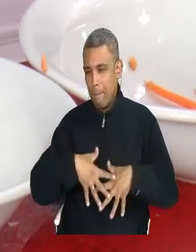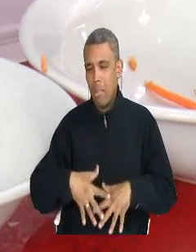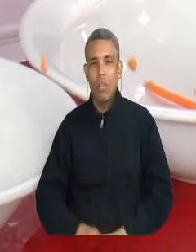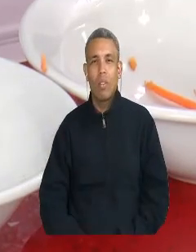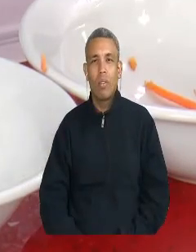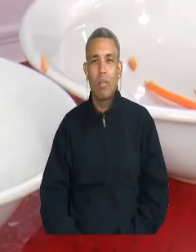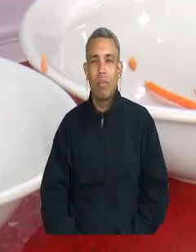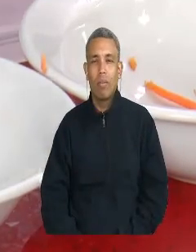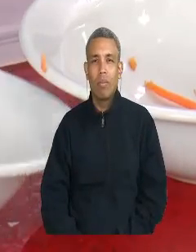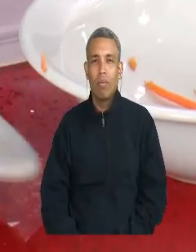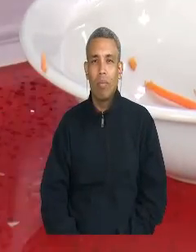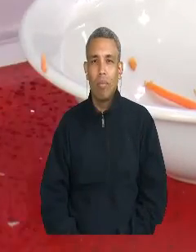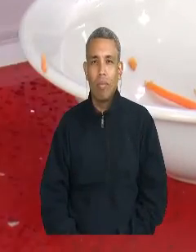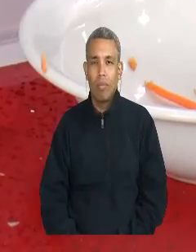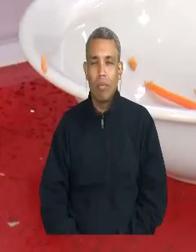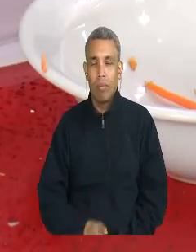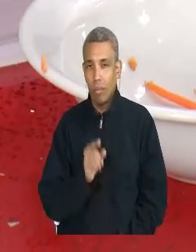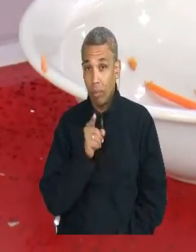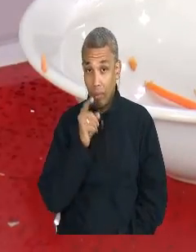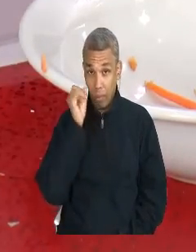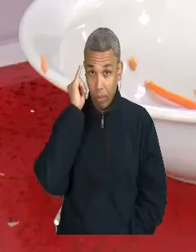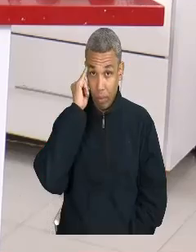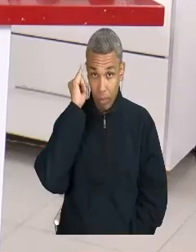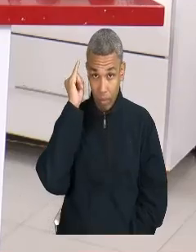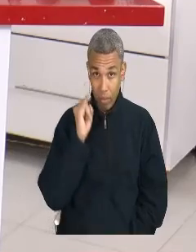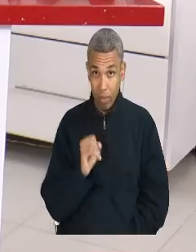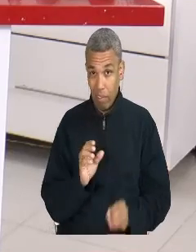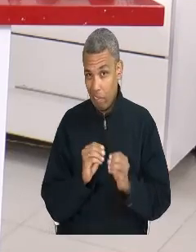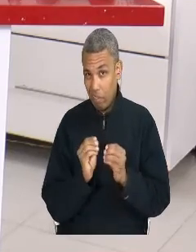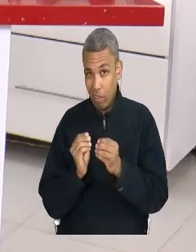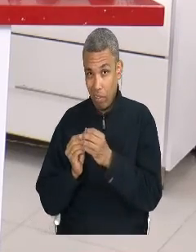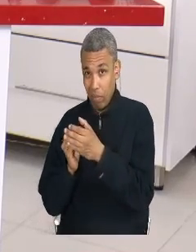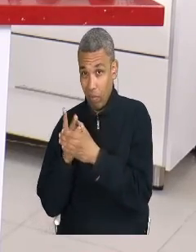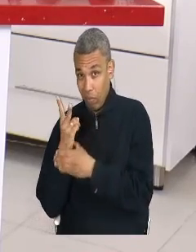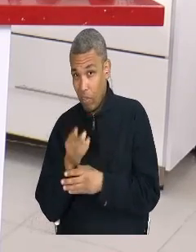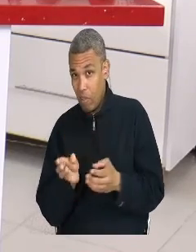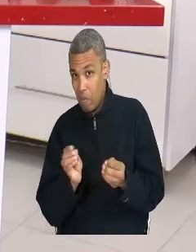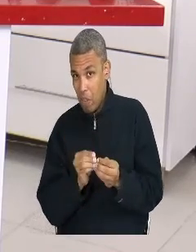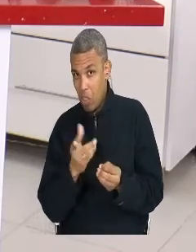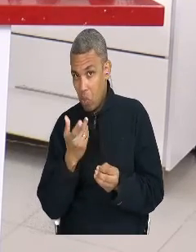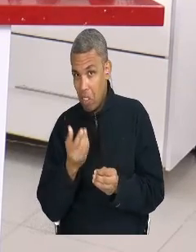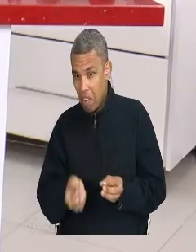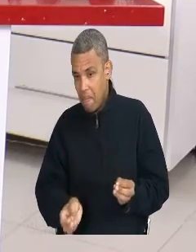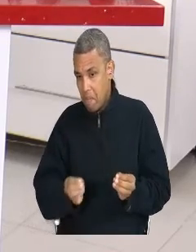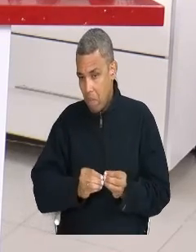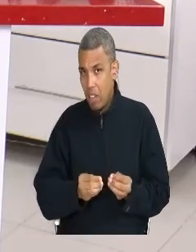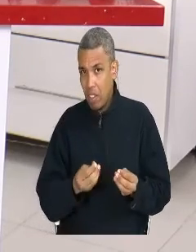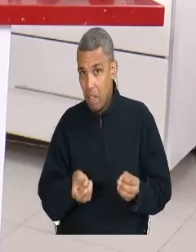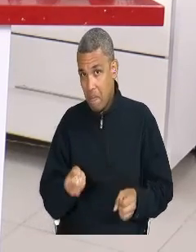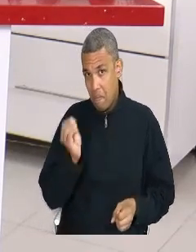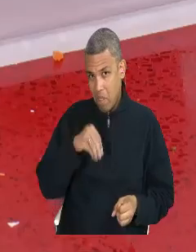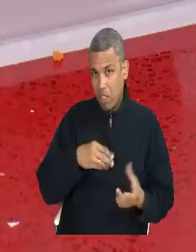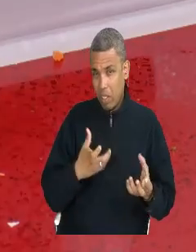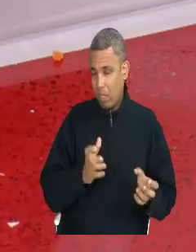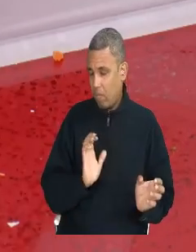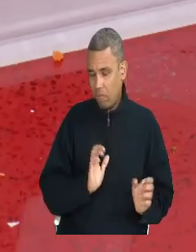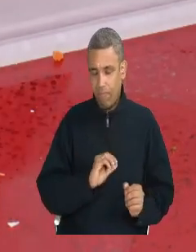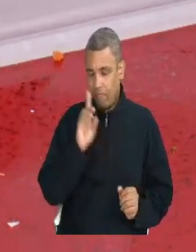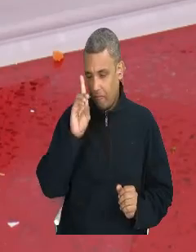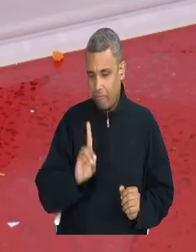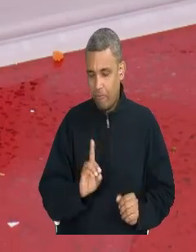casas tienen, si tienen de pronto otro vegetal que quieran aprovechar, lo pueden hacer. También